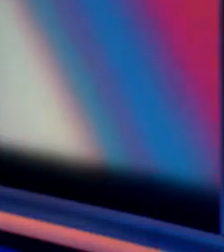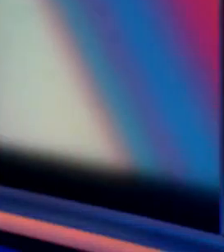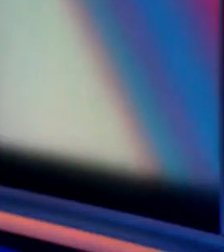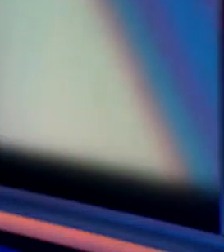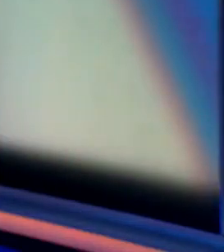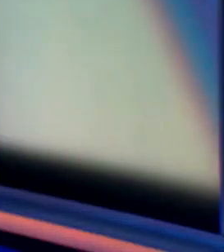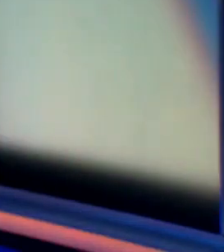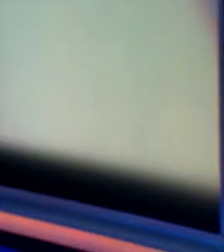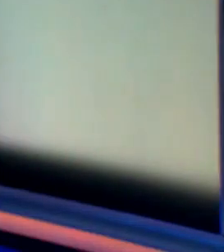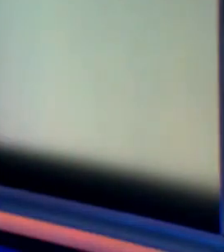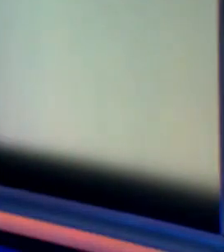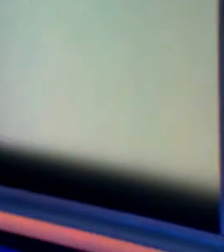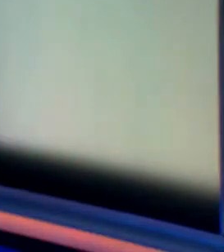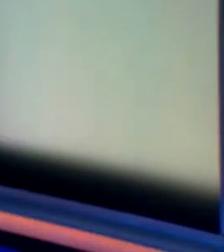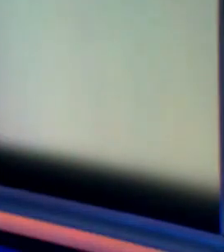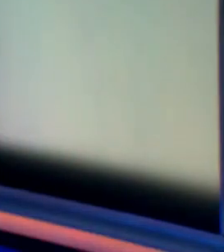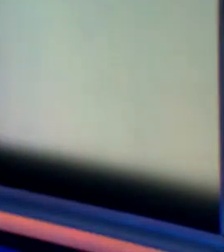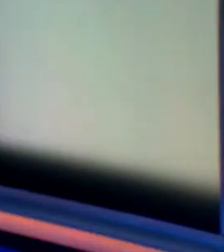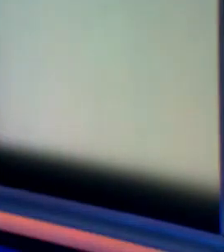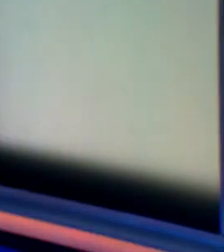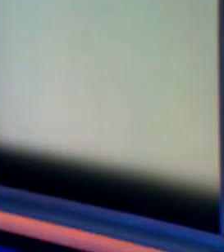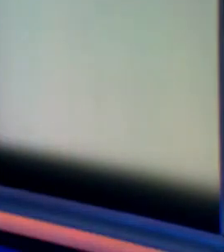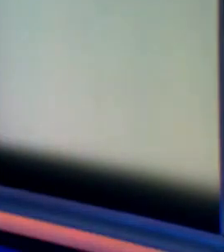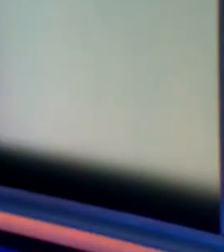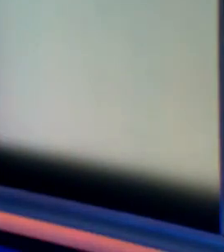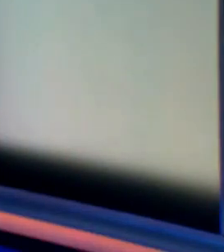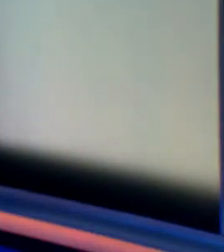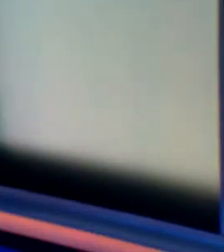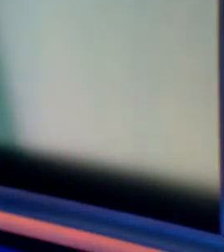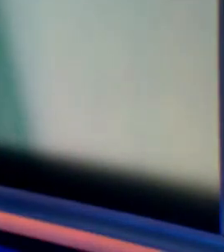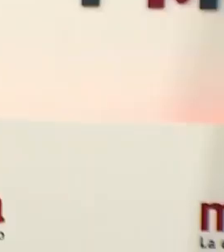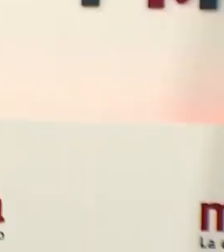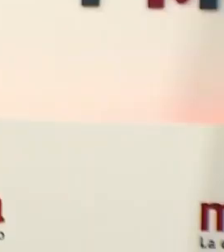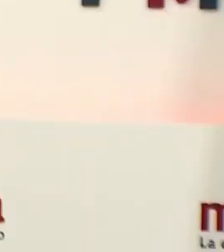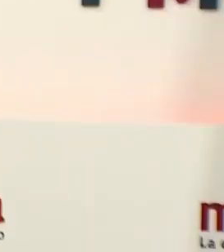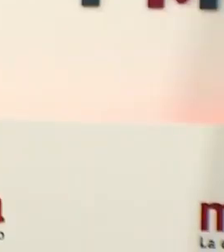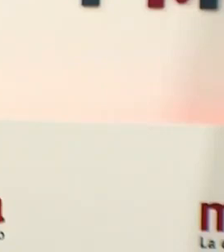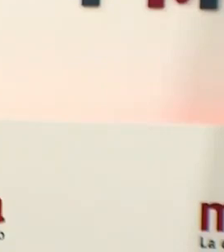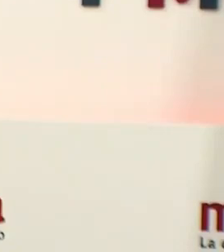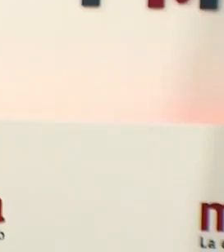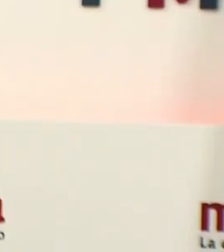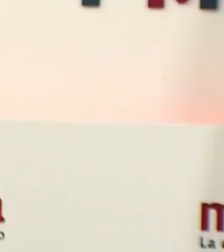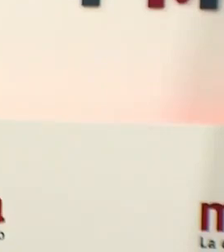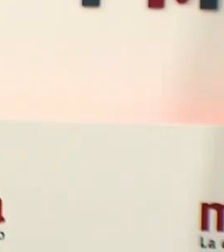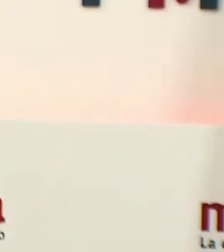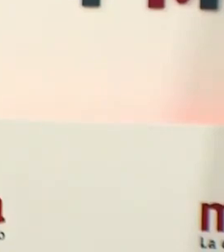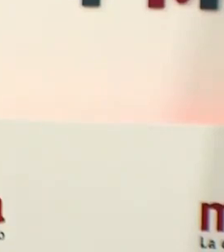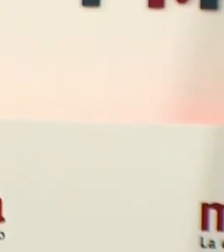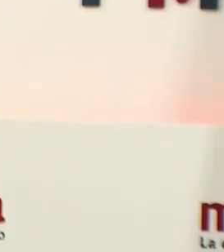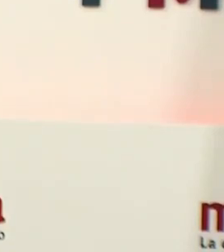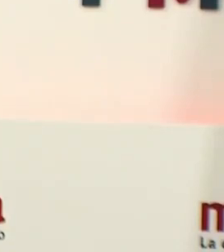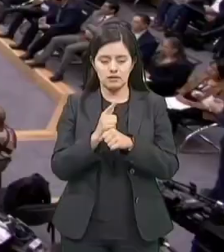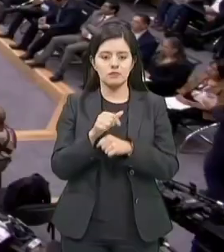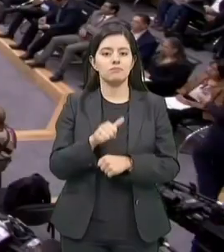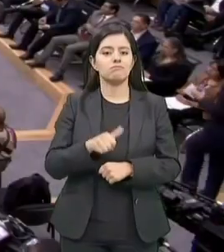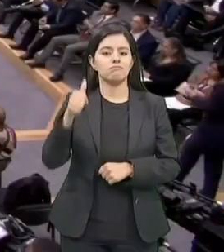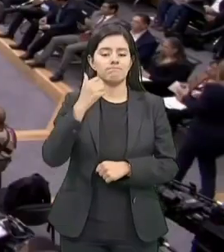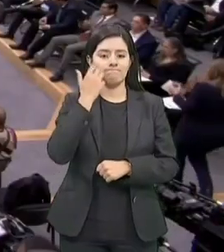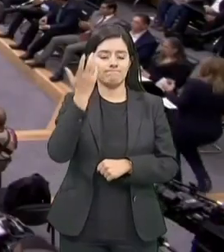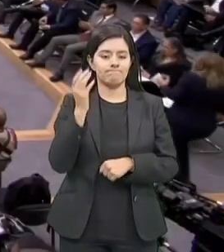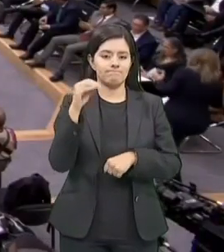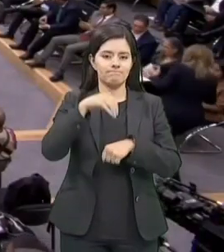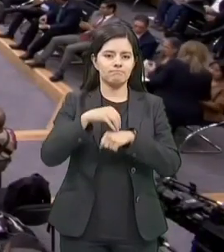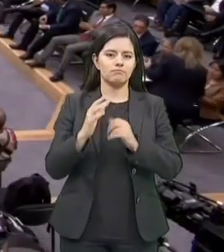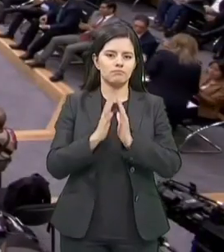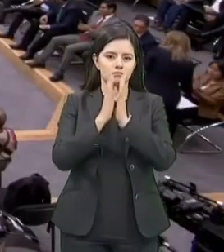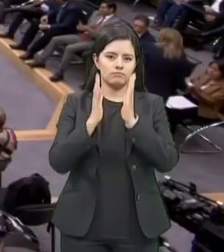Mientras tanto le platico que el dirigente Nacional de morena celebró el aval del INE a los lineamientos de las precampañas el